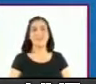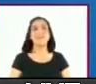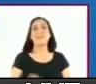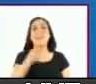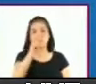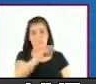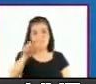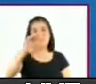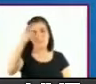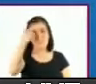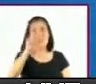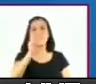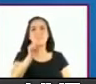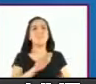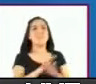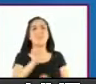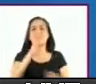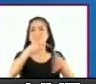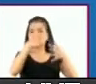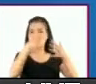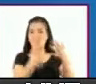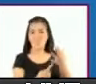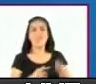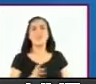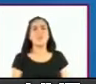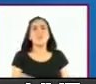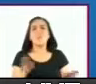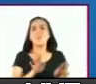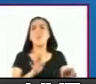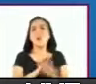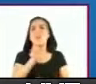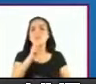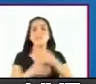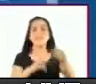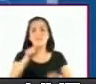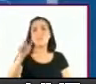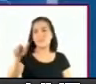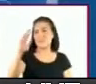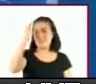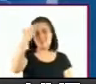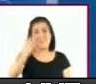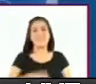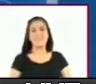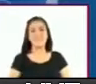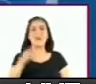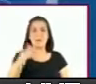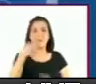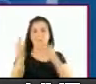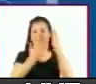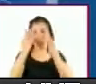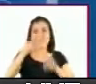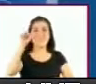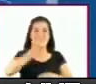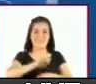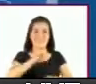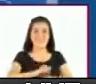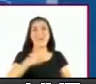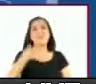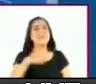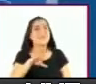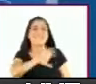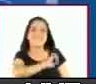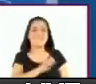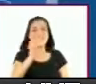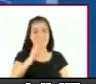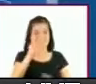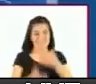las características de las sucesiones, Leslie? ¿Qué tipo de sucesiones recuerdas? Cuando estaba estudiando en la secundaria, me